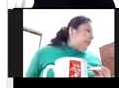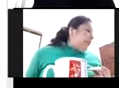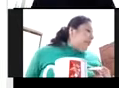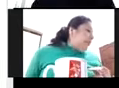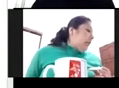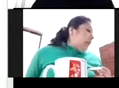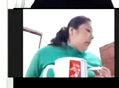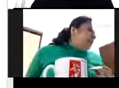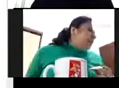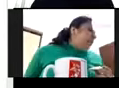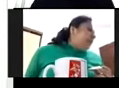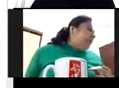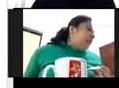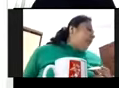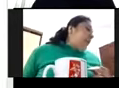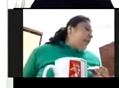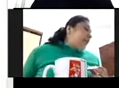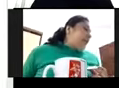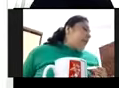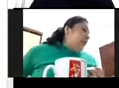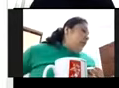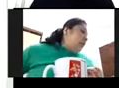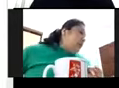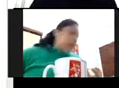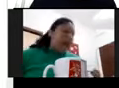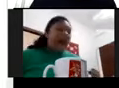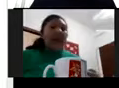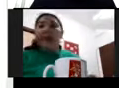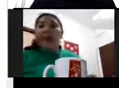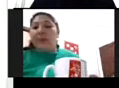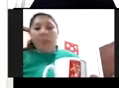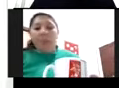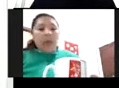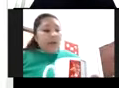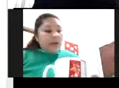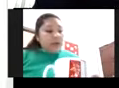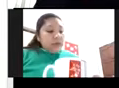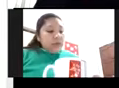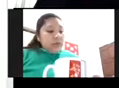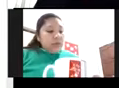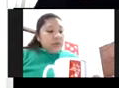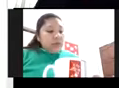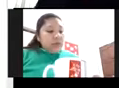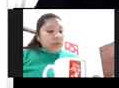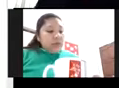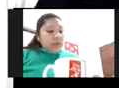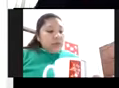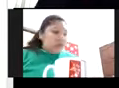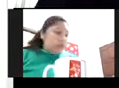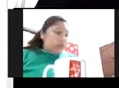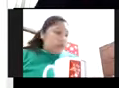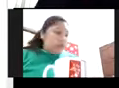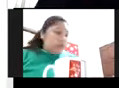un mecanismo de selección, que puede ser una licitación pública o cualquier mecanismo de selección,